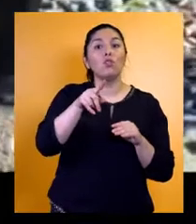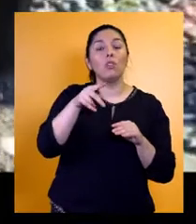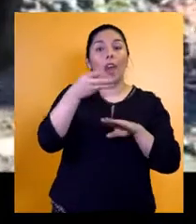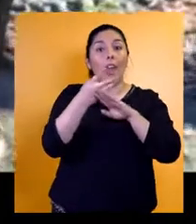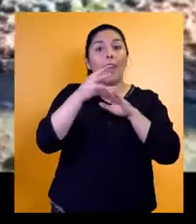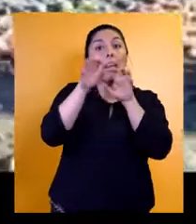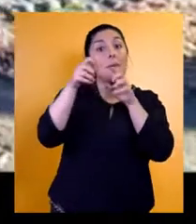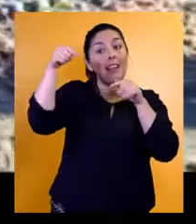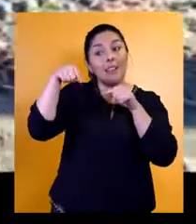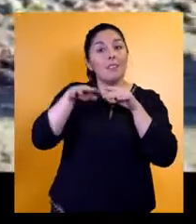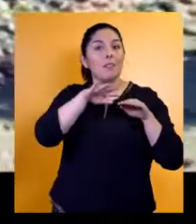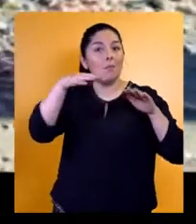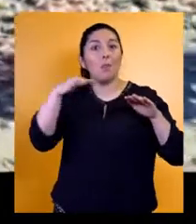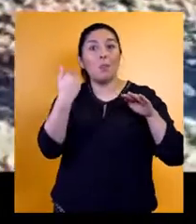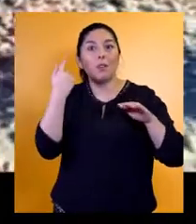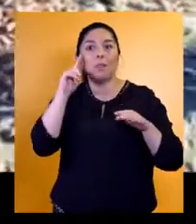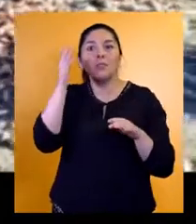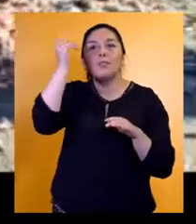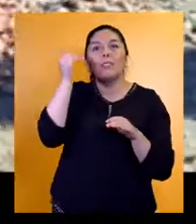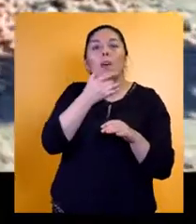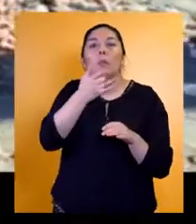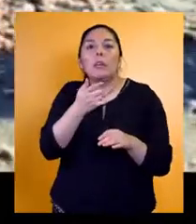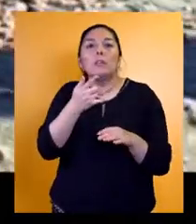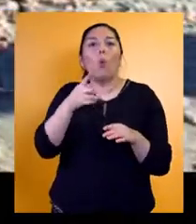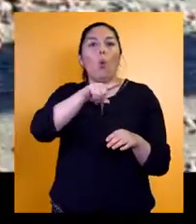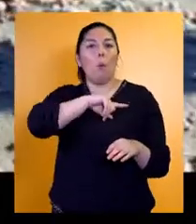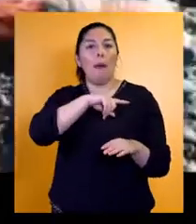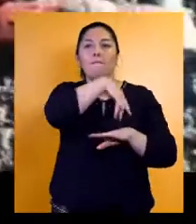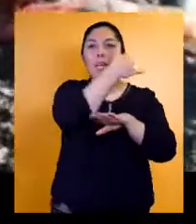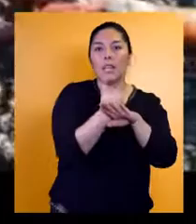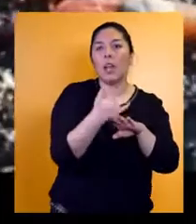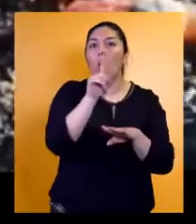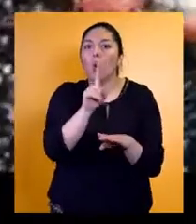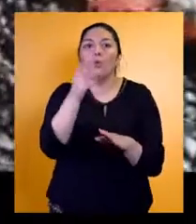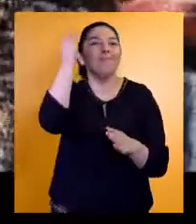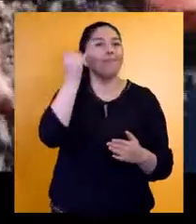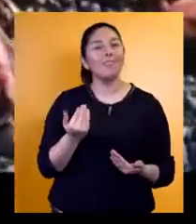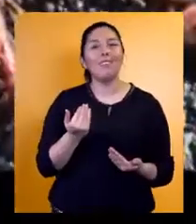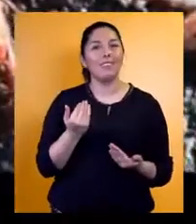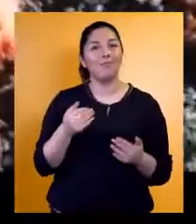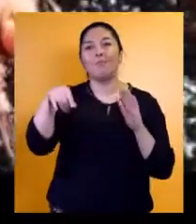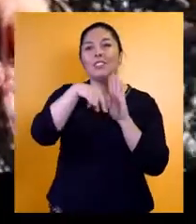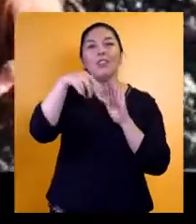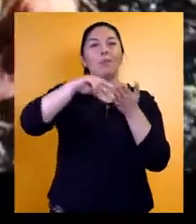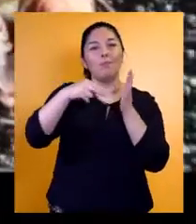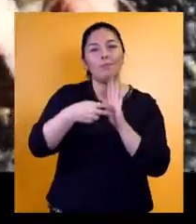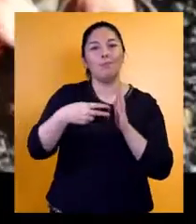investigación científica para establecer si ha sido la presencia de ballenas o no lo que ha causado el fenómeno en diversos puntos de